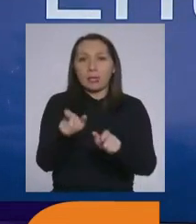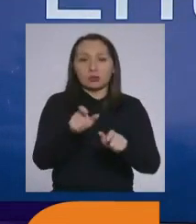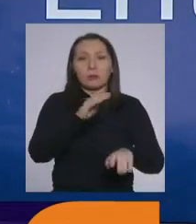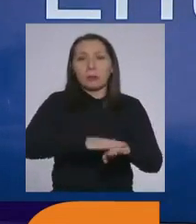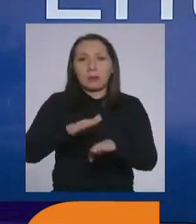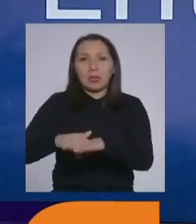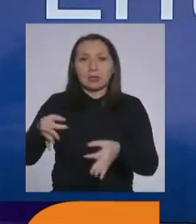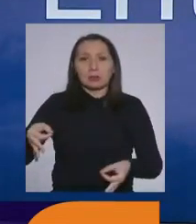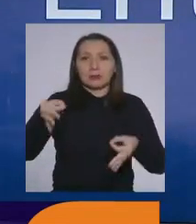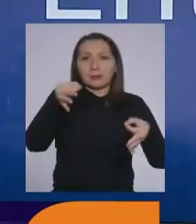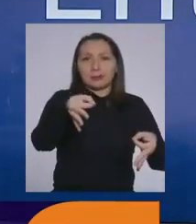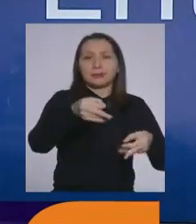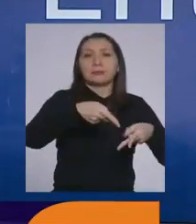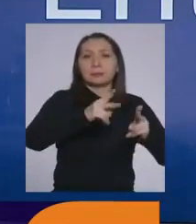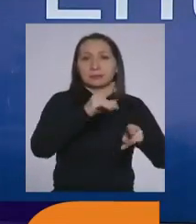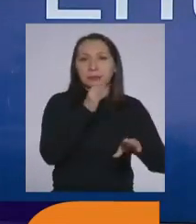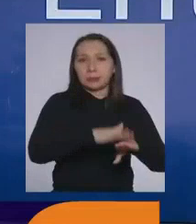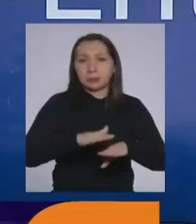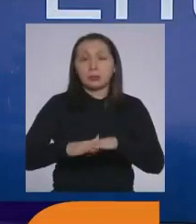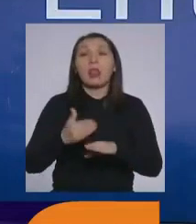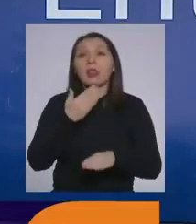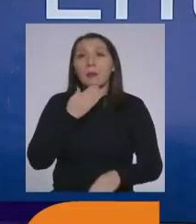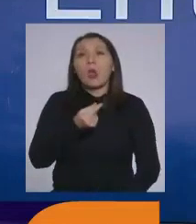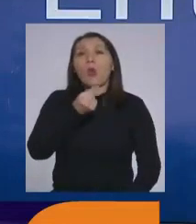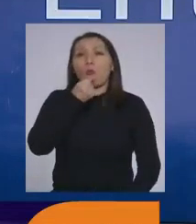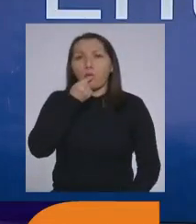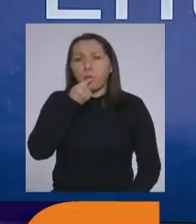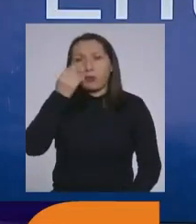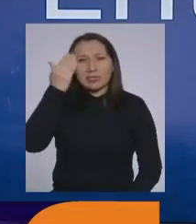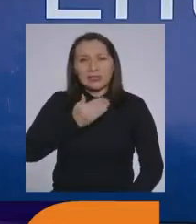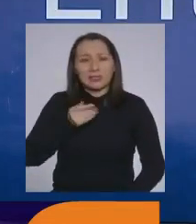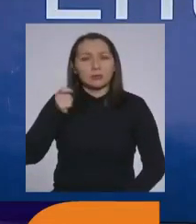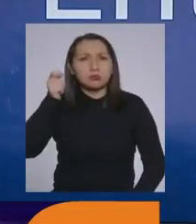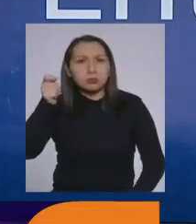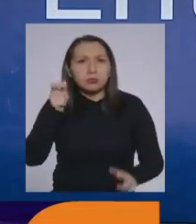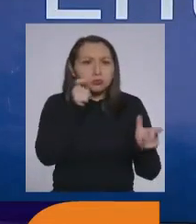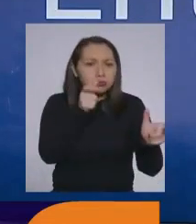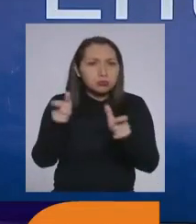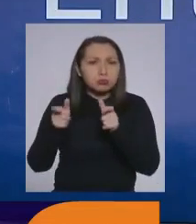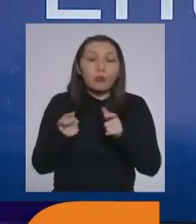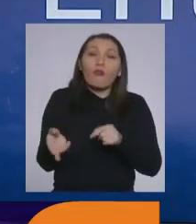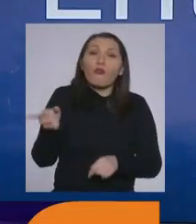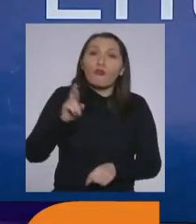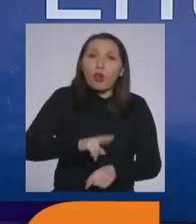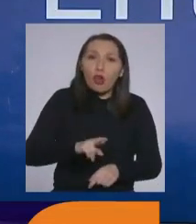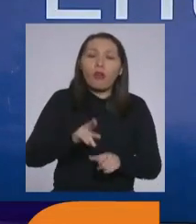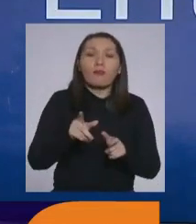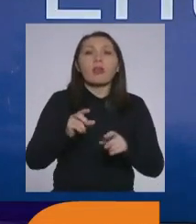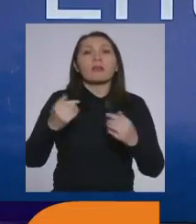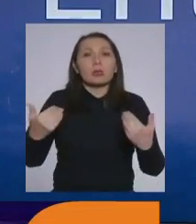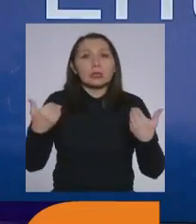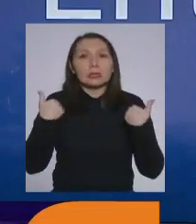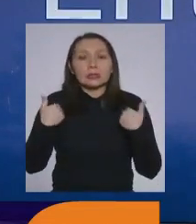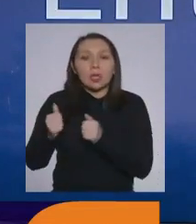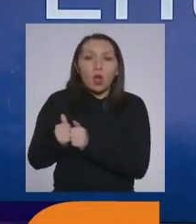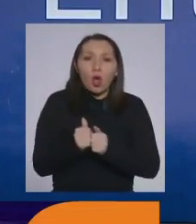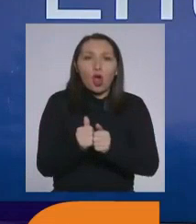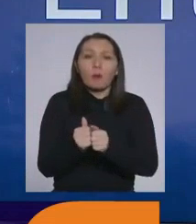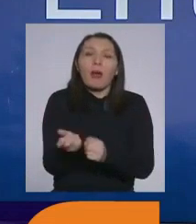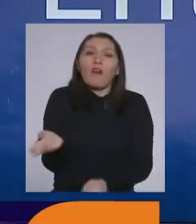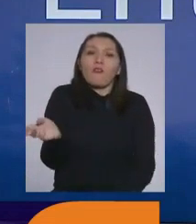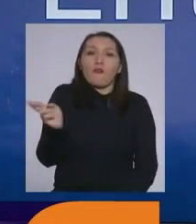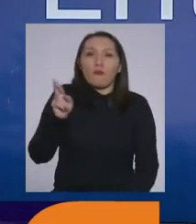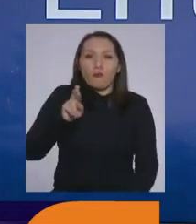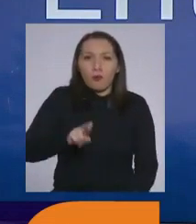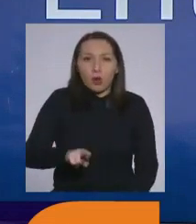personas. Se suman a esto los árbitros para poder volver a entrenar y con esto acompañar el